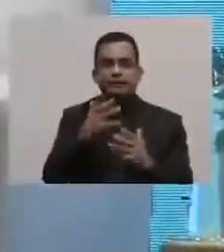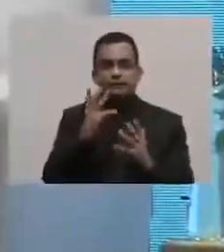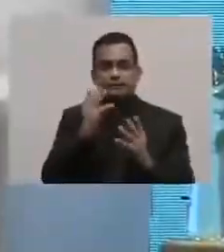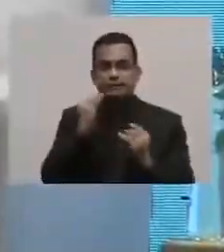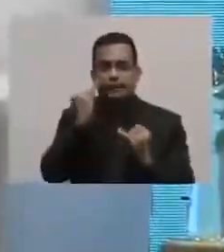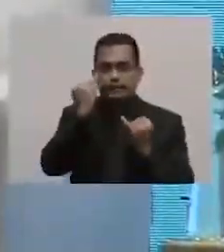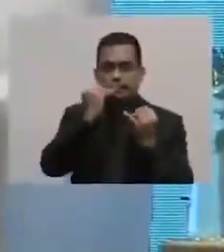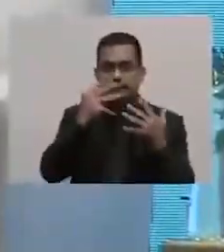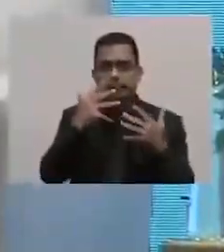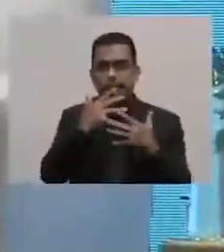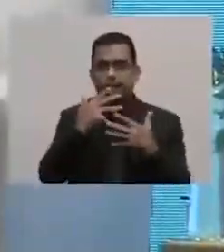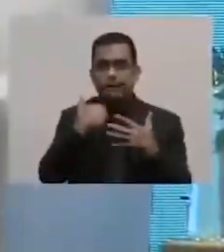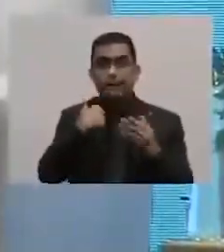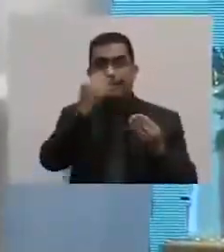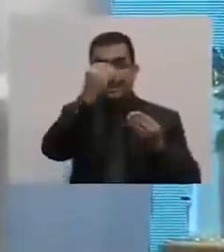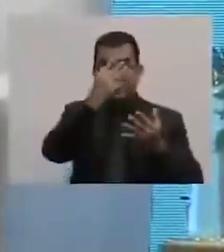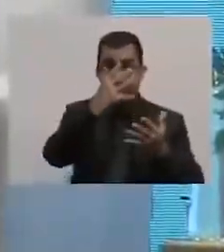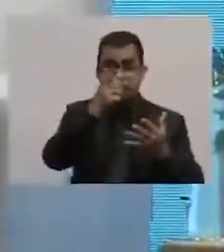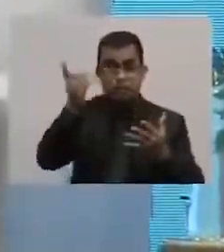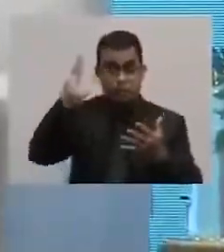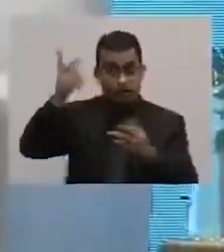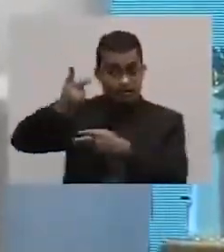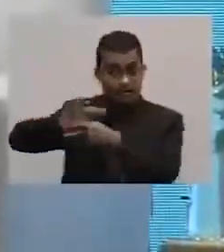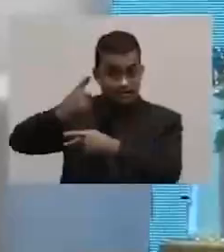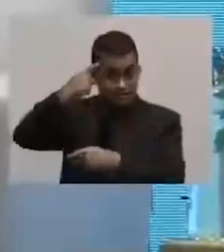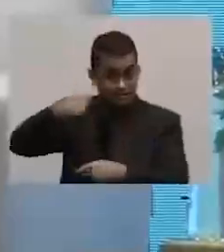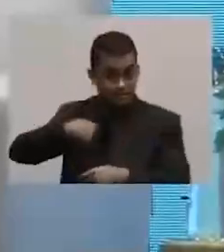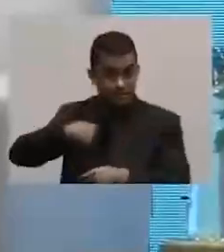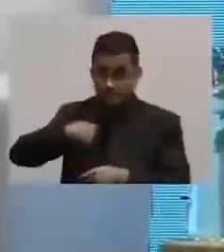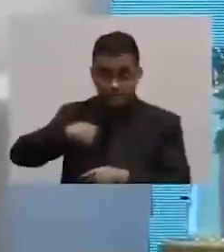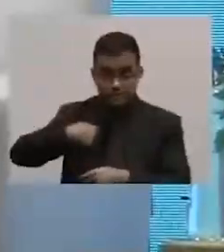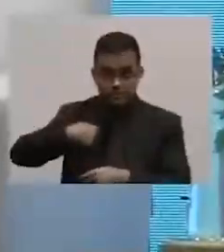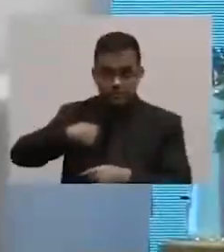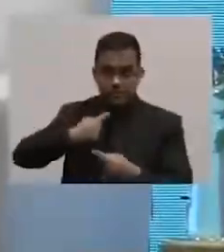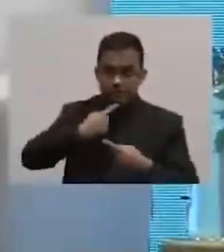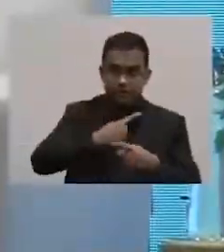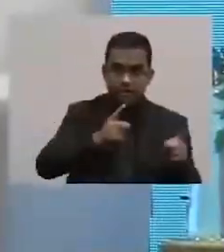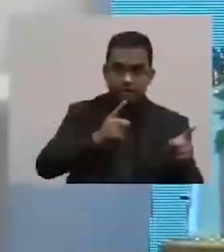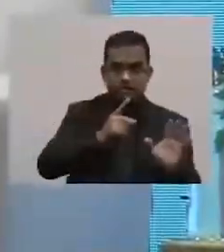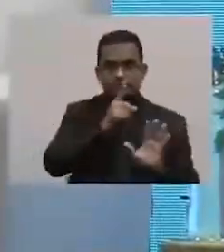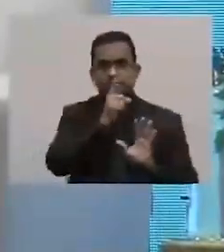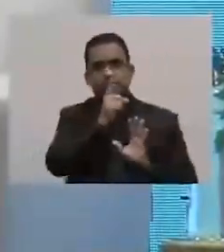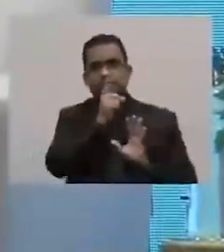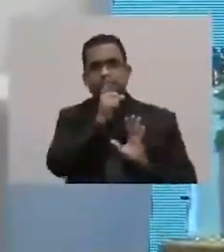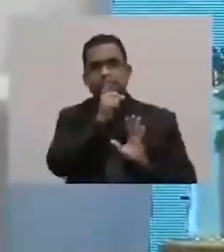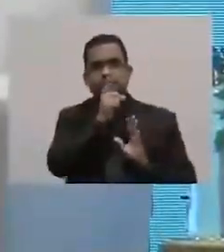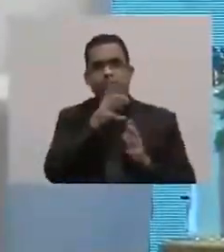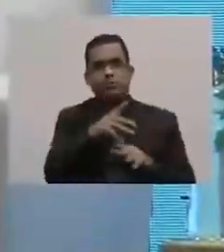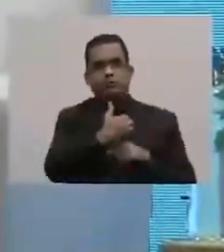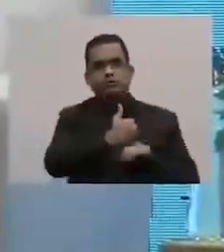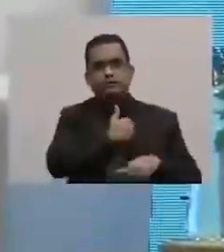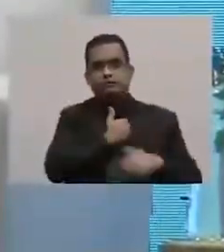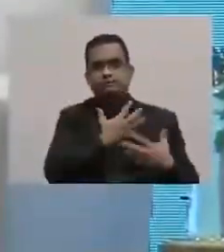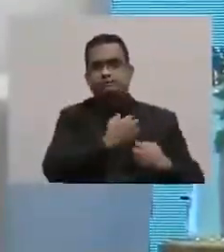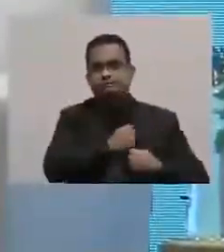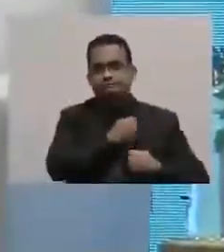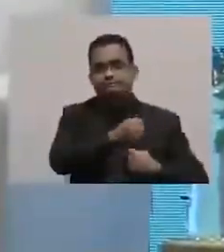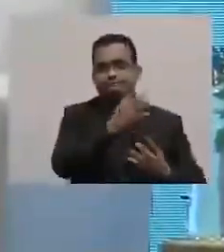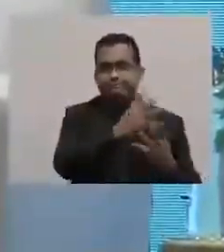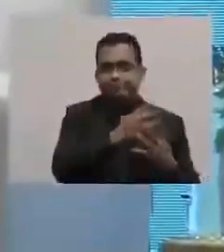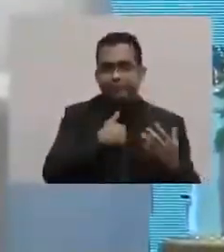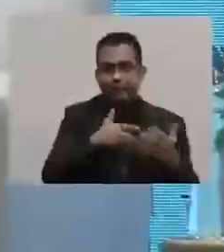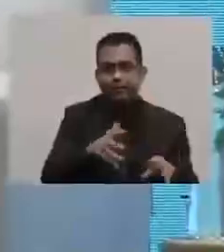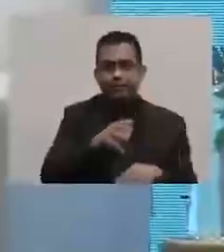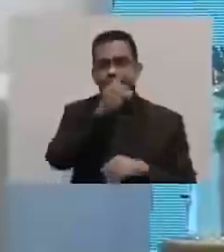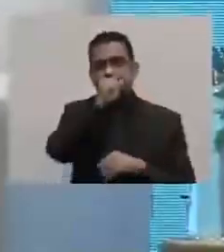su medio en que él trabaja no asume la responsabilidad de defenderlo en caso de que tenga una demanda judicial. Y